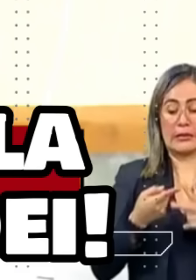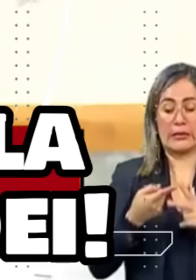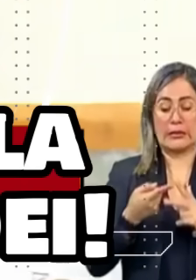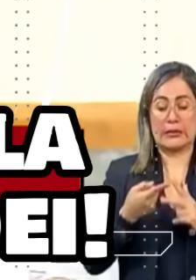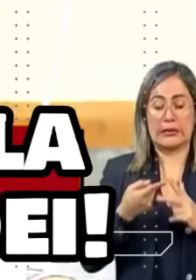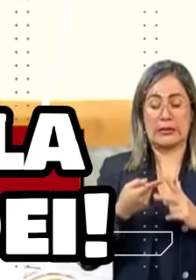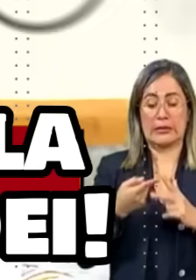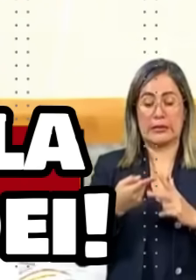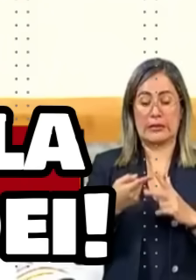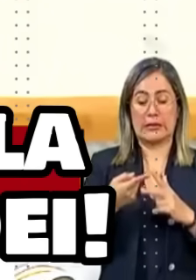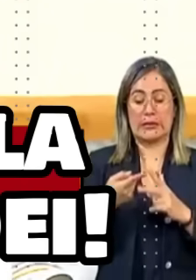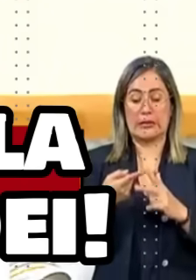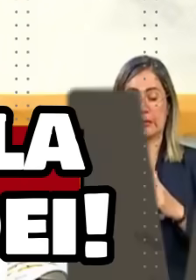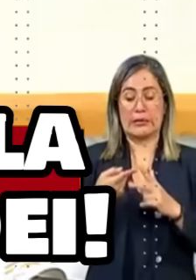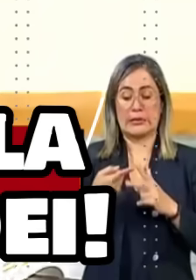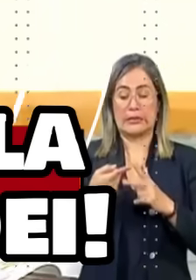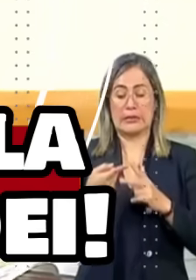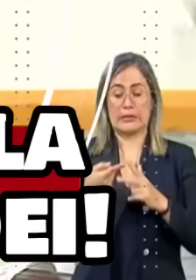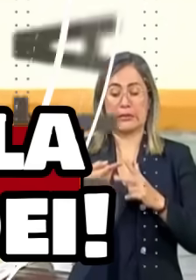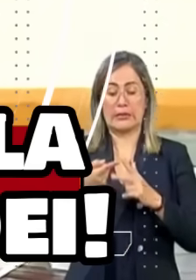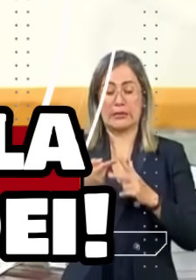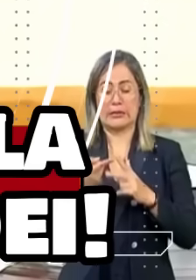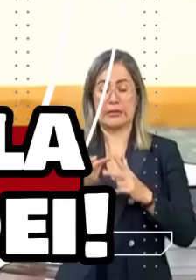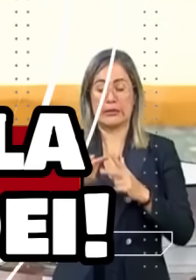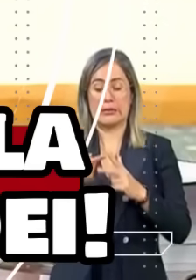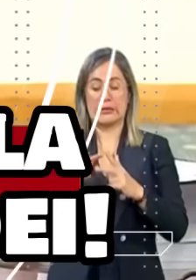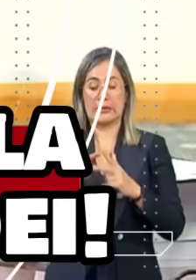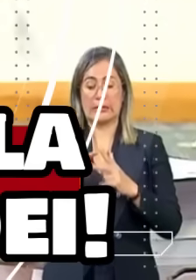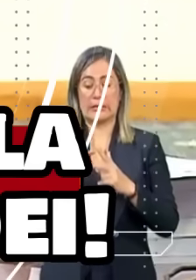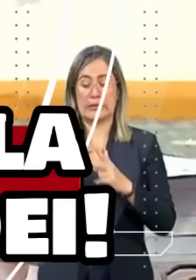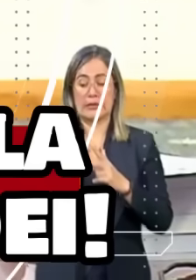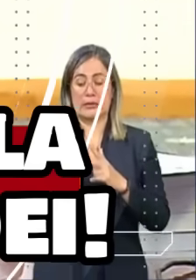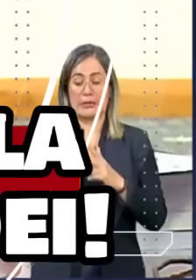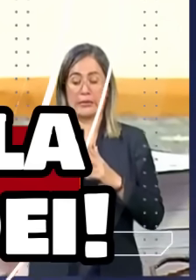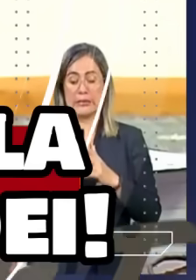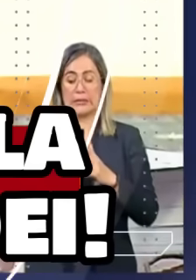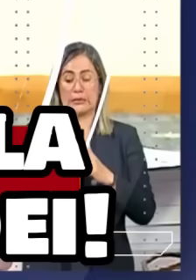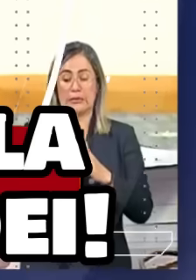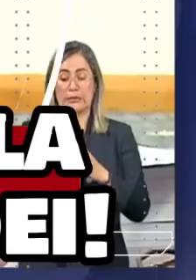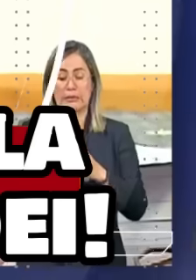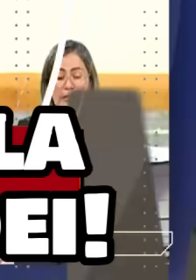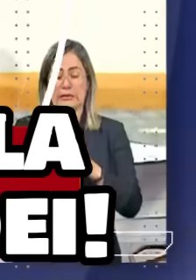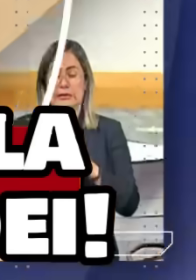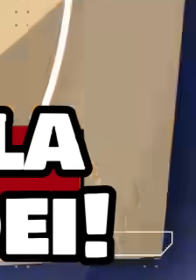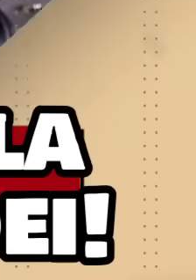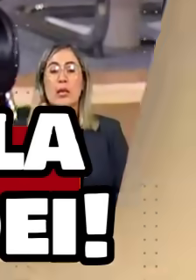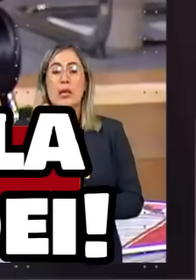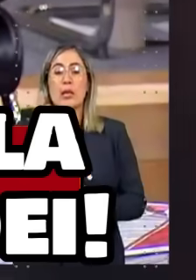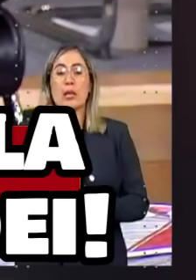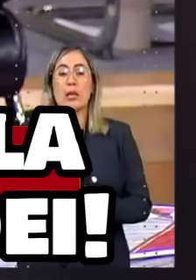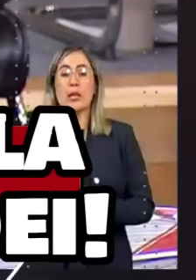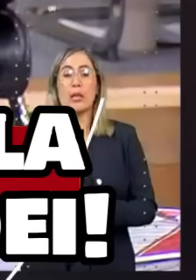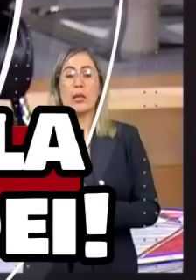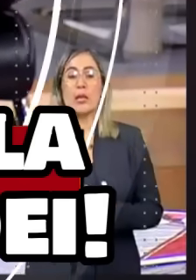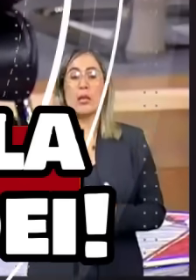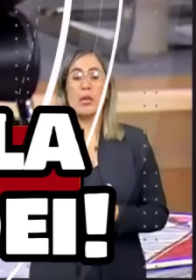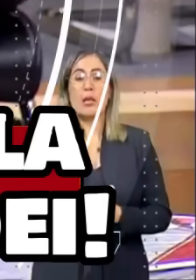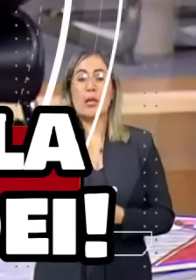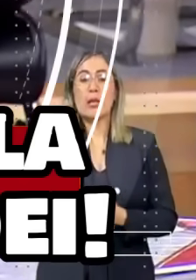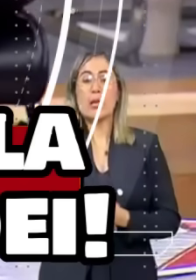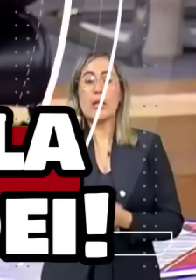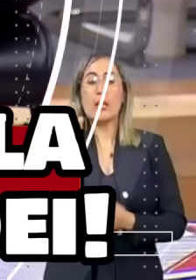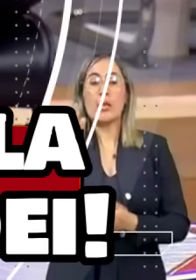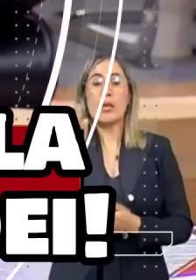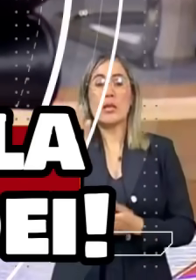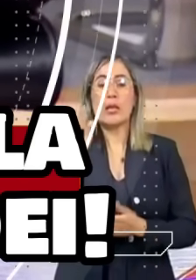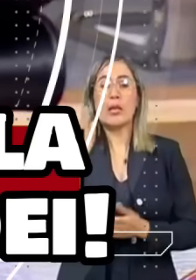candidato a diputado, sugiriendo que si se deseara plantear la recusación, debería hacerse formalmente para su consideración en la